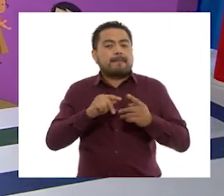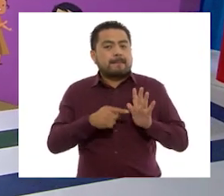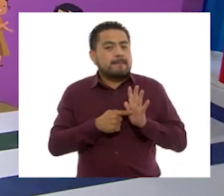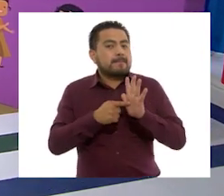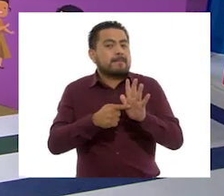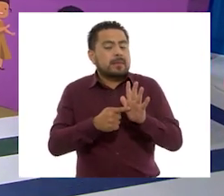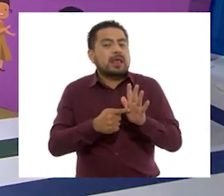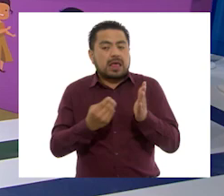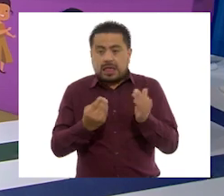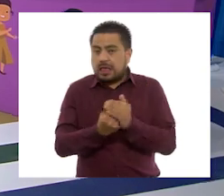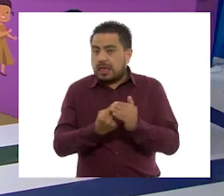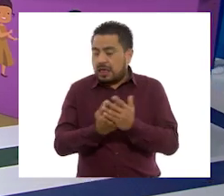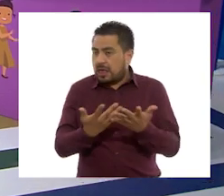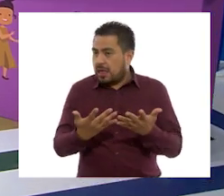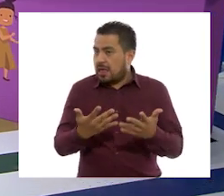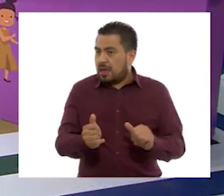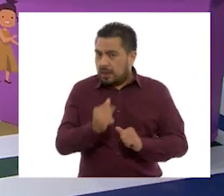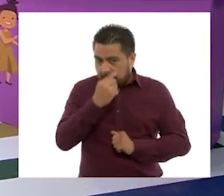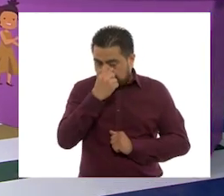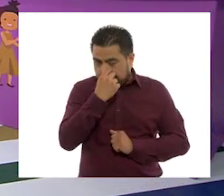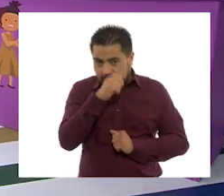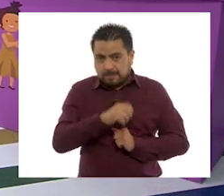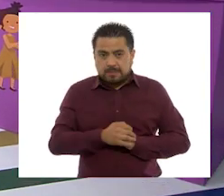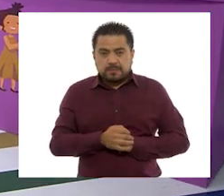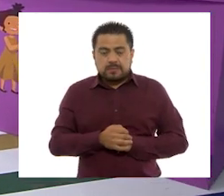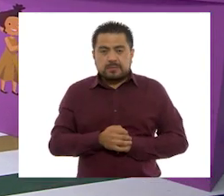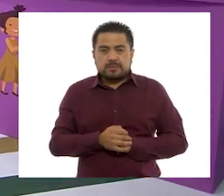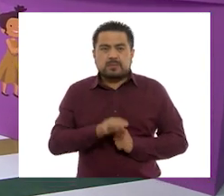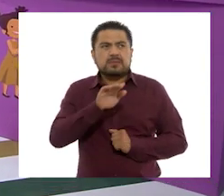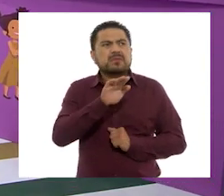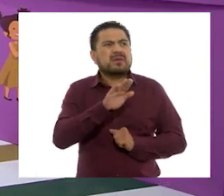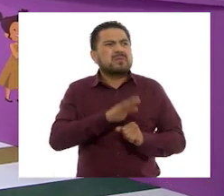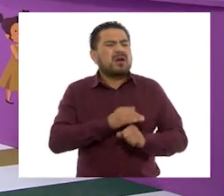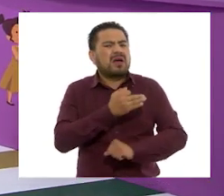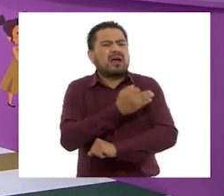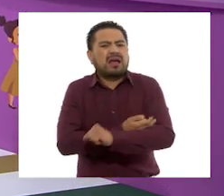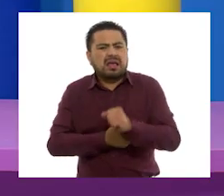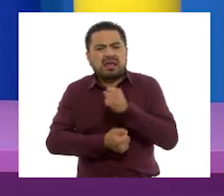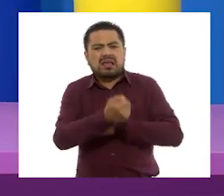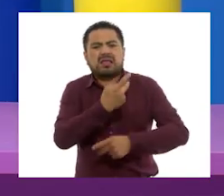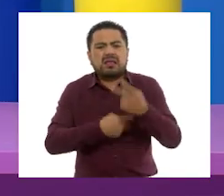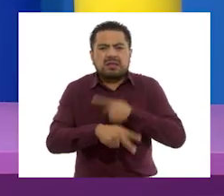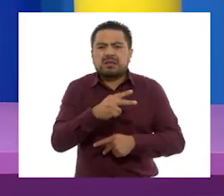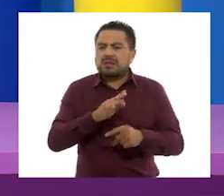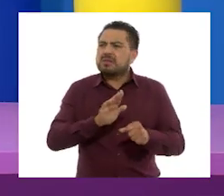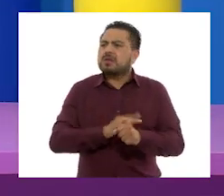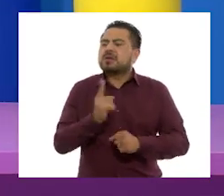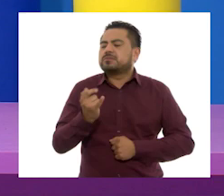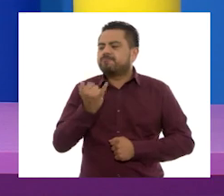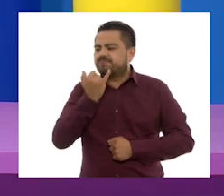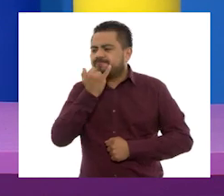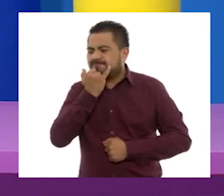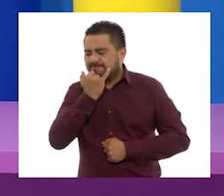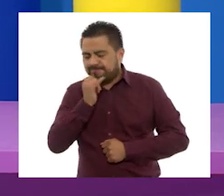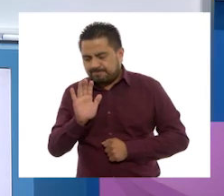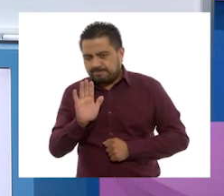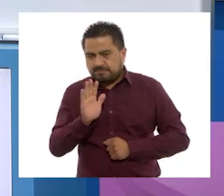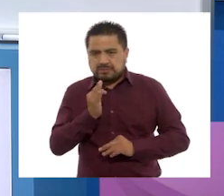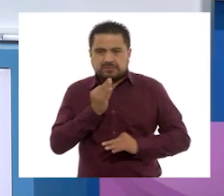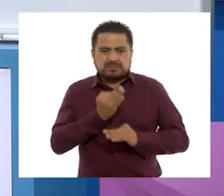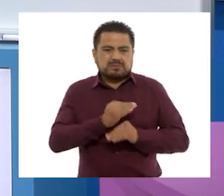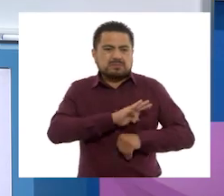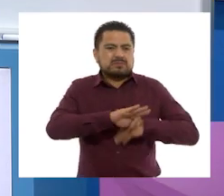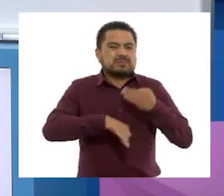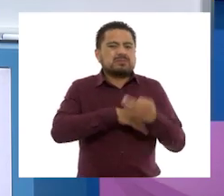clase, Raúl? ¿Ya ay, estamos María, listos? ¿Ya? María. ¿Qué pasó? ¿Por qué llegaste tan tarde? Perdóname, es que... Raulito, pues es que estaban